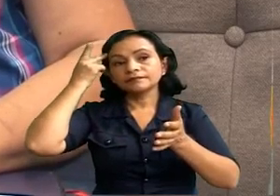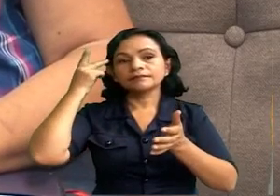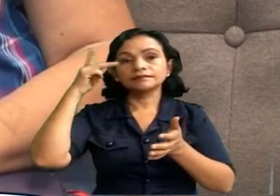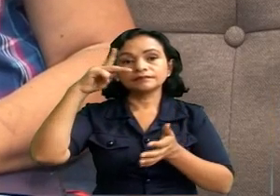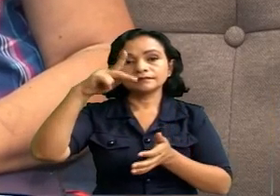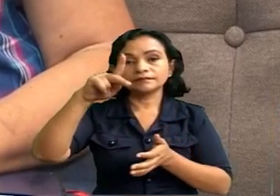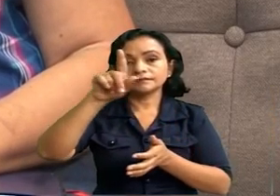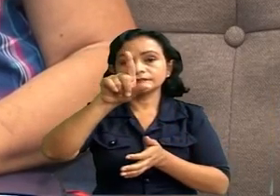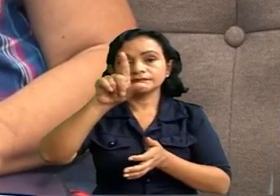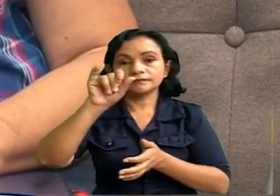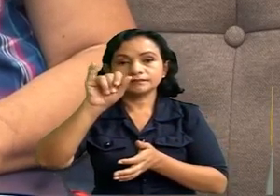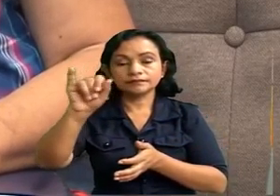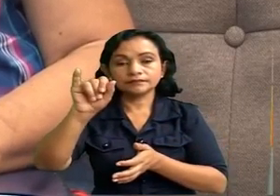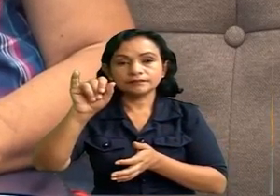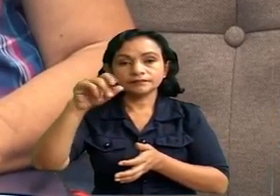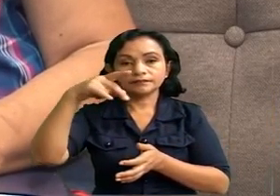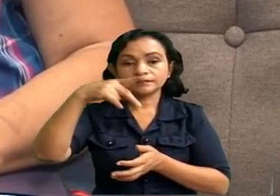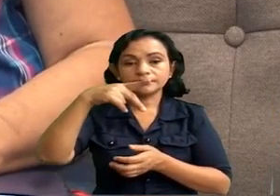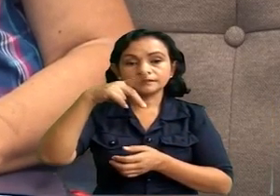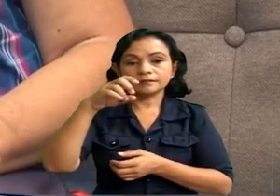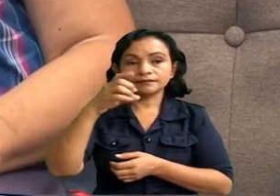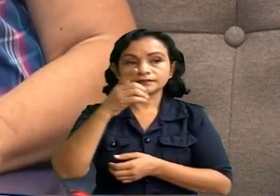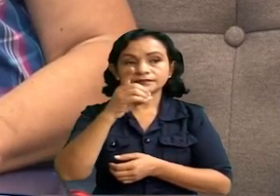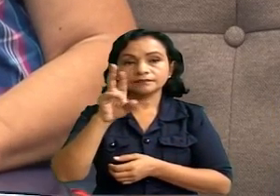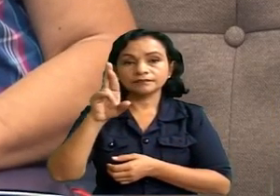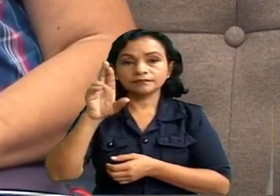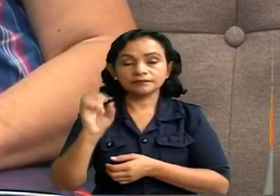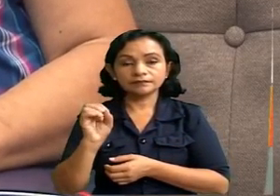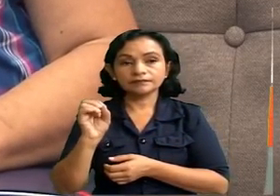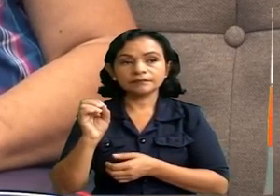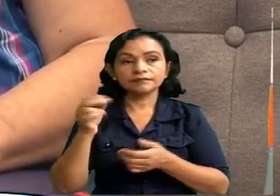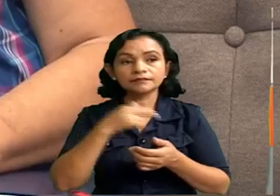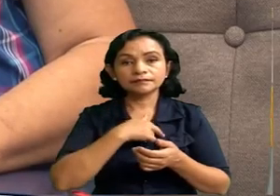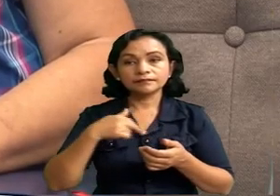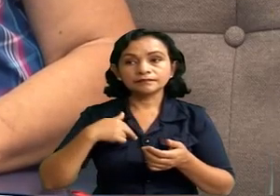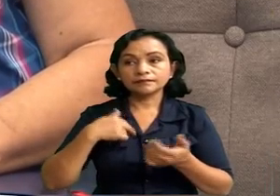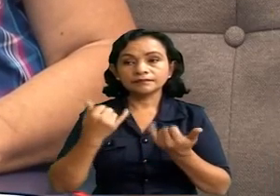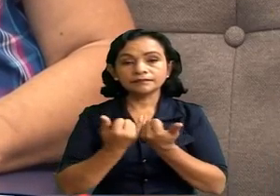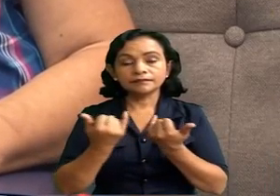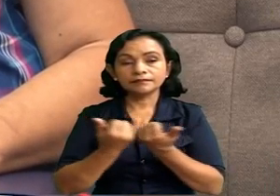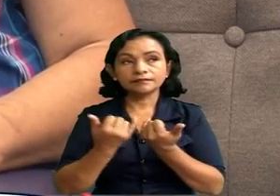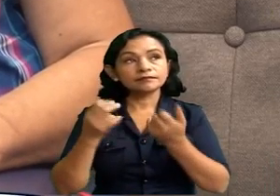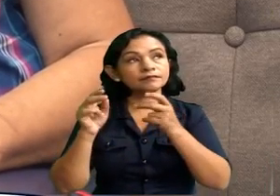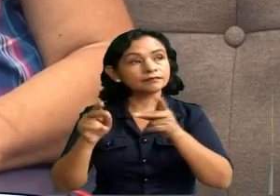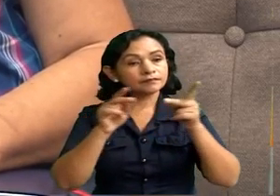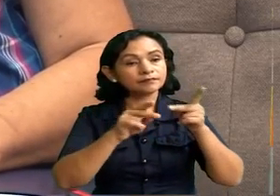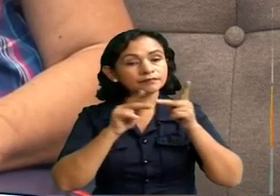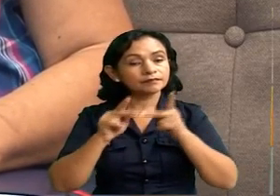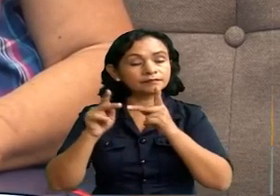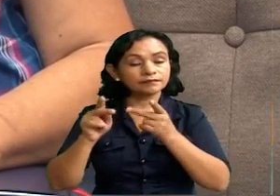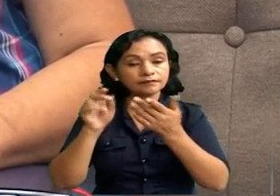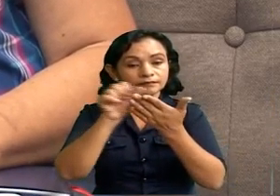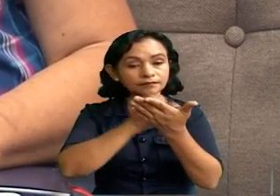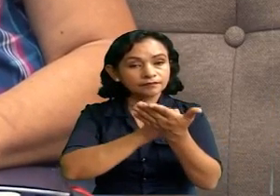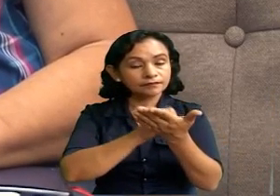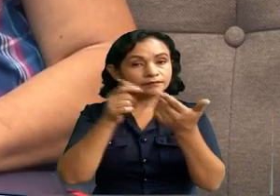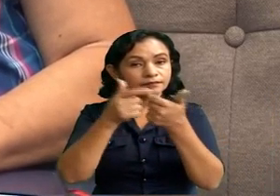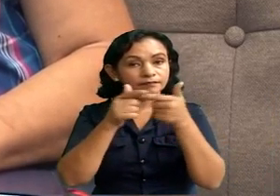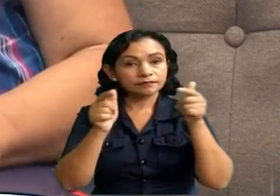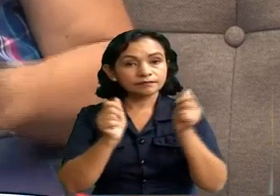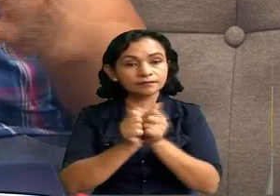que es el diputado Pedro Joaquín Treminio. Entonces, hay pluralismo en el grupo. La agenda del grupo es una agenda que vemos